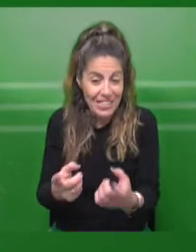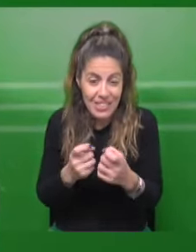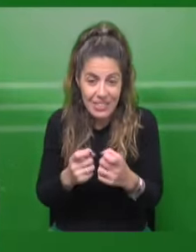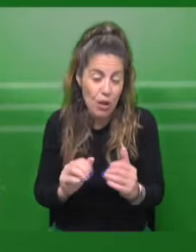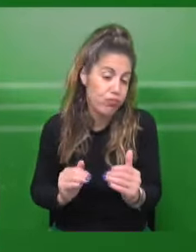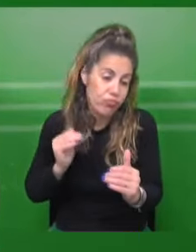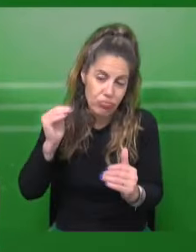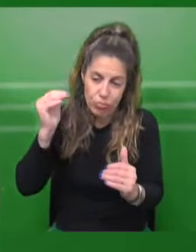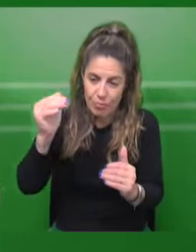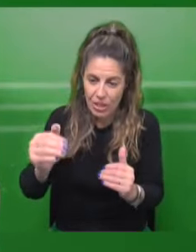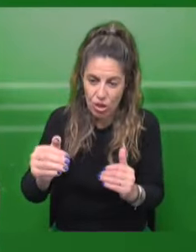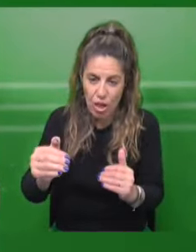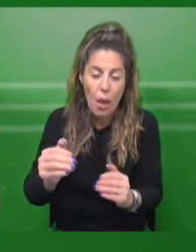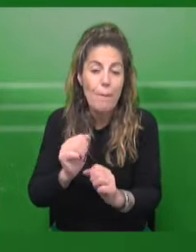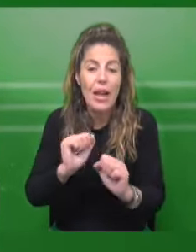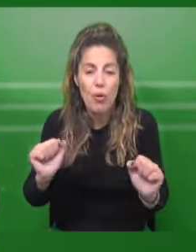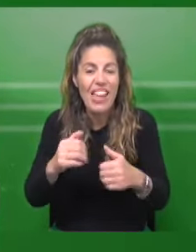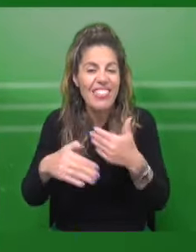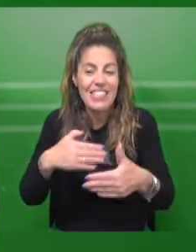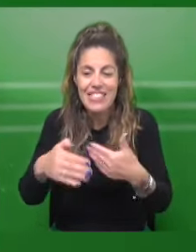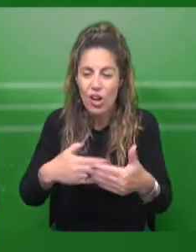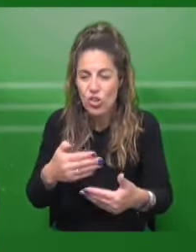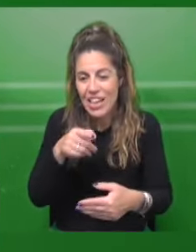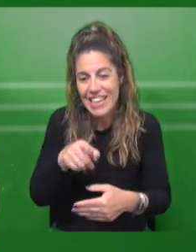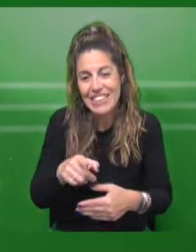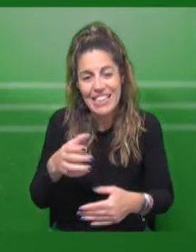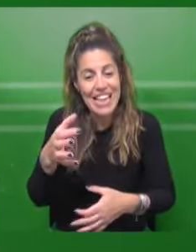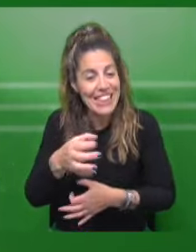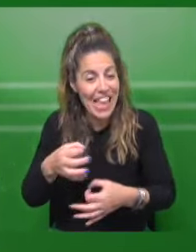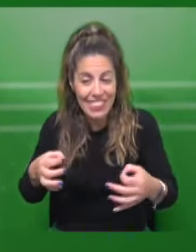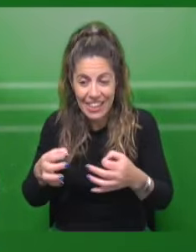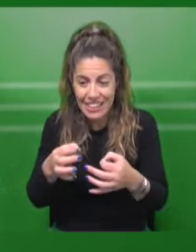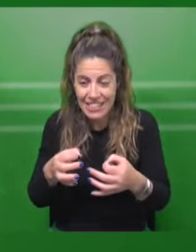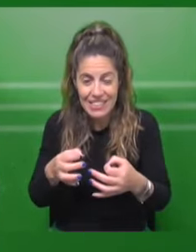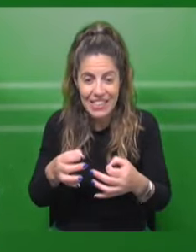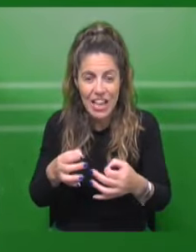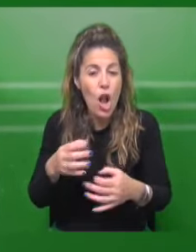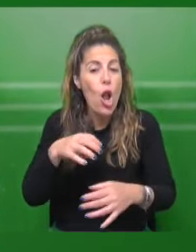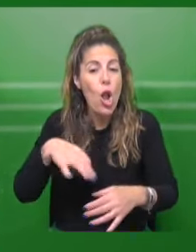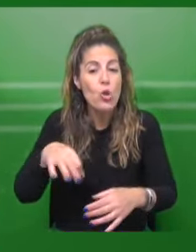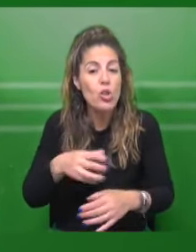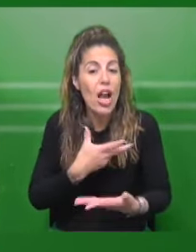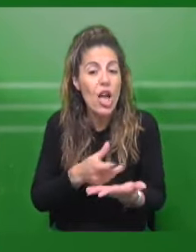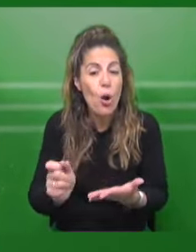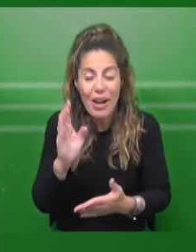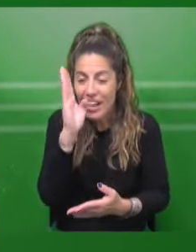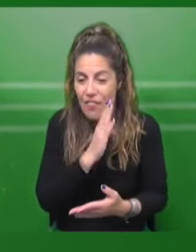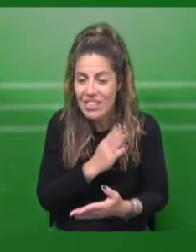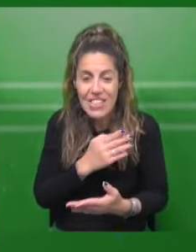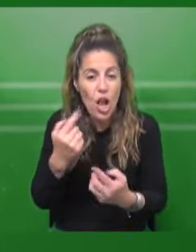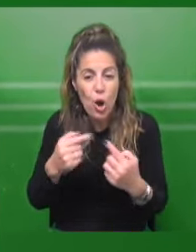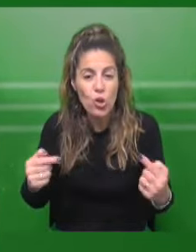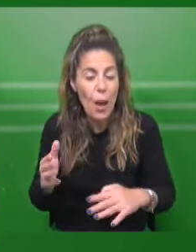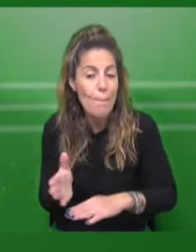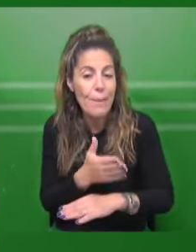escala superior para poder desarrollar este tipo de estrategia de hecho los únicos que le compran a Brasil bienes